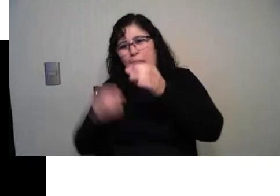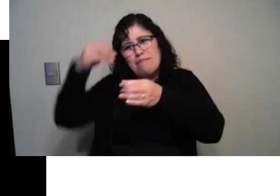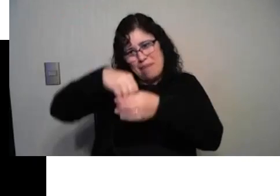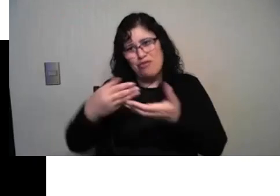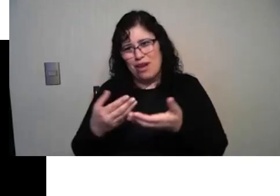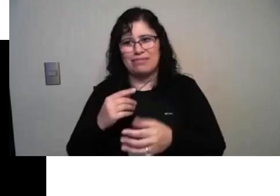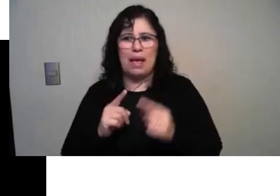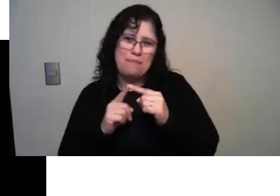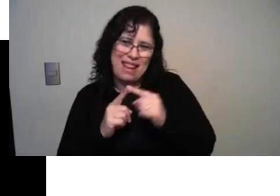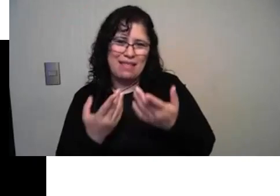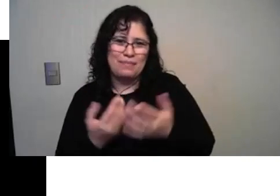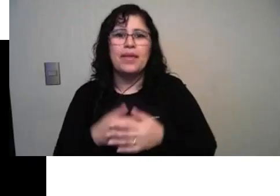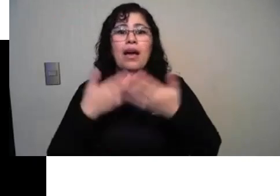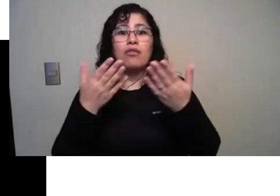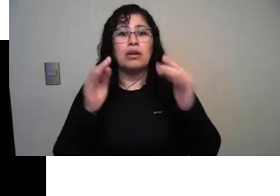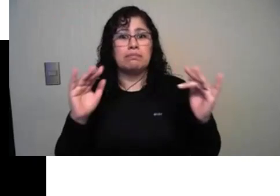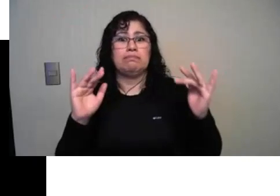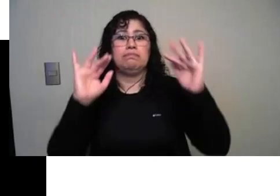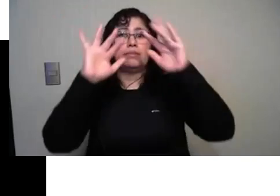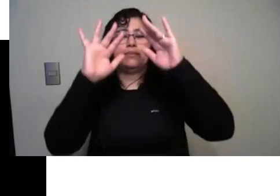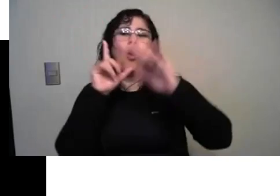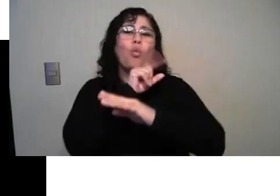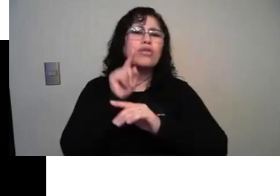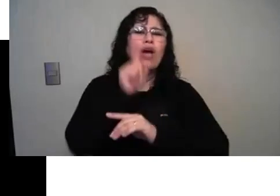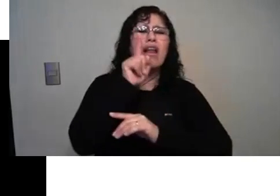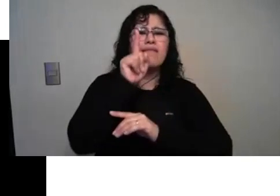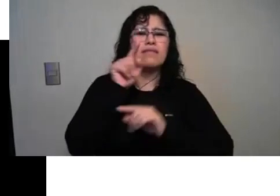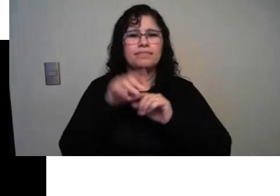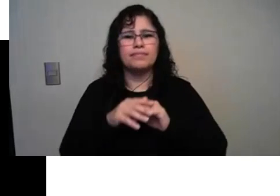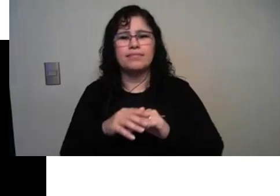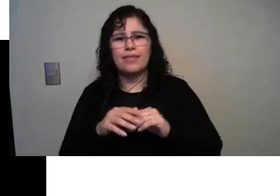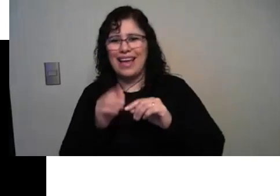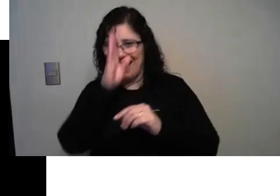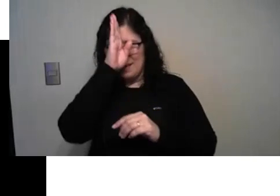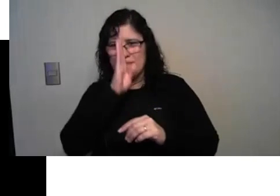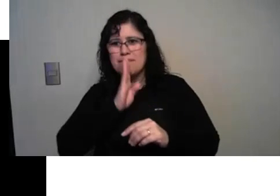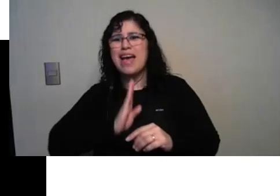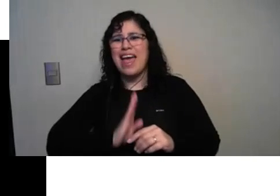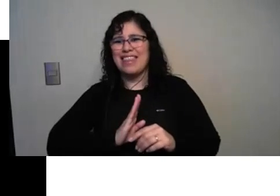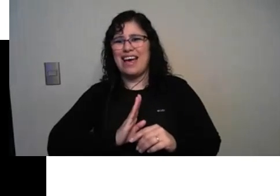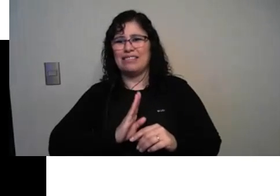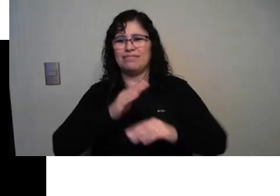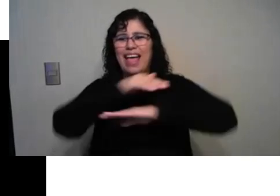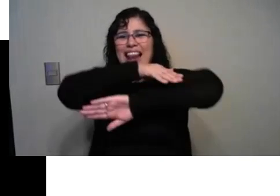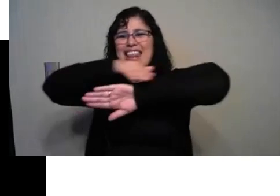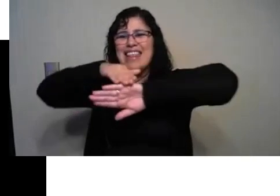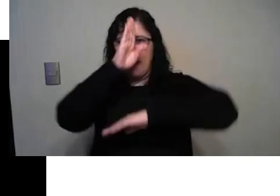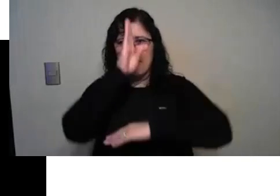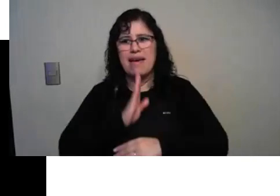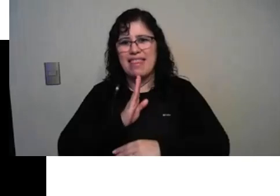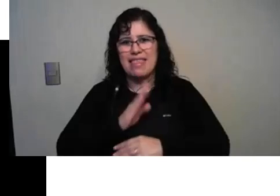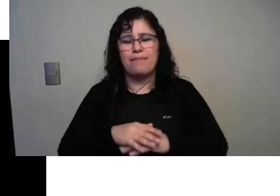que es nuestra línea media, ¿ya? Ustedes, la línea media, recuerden